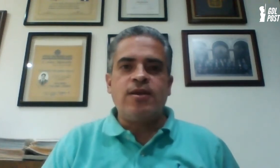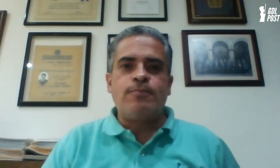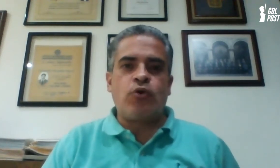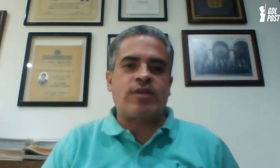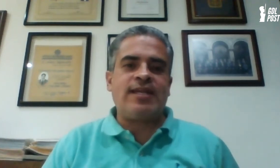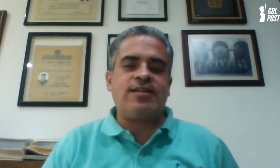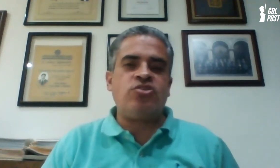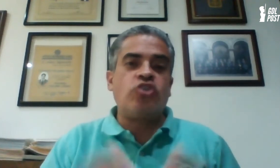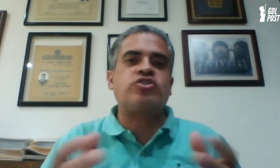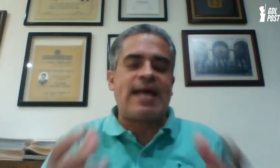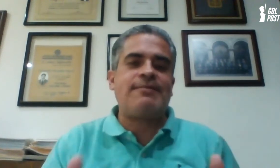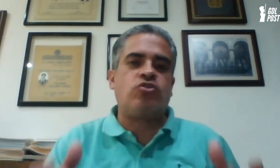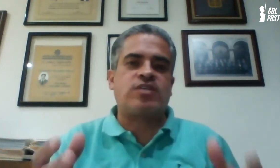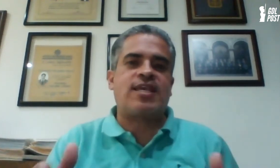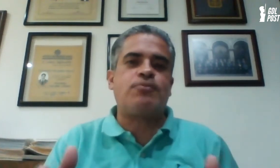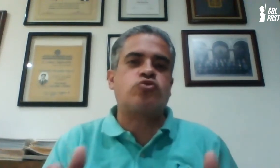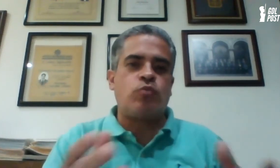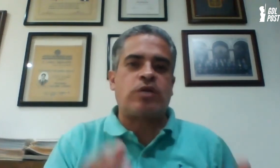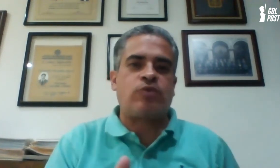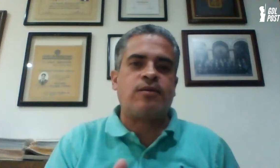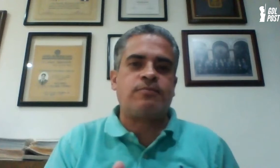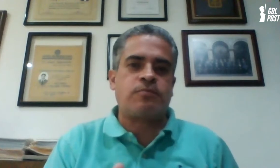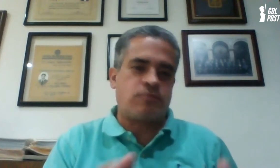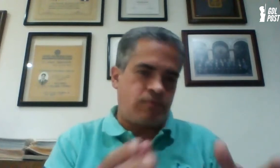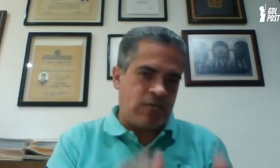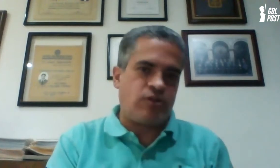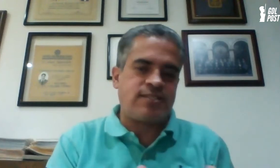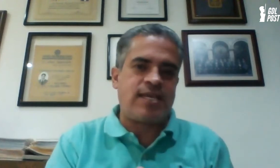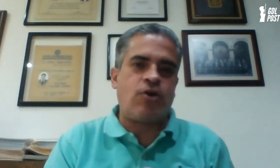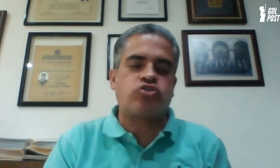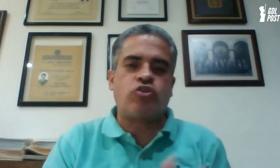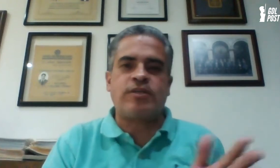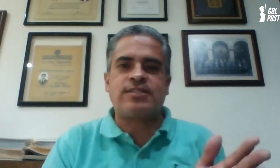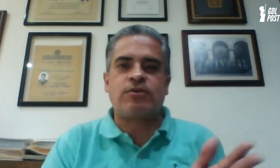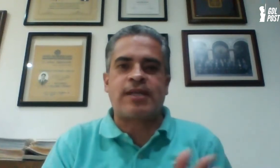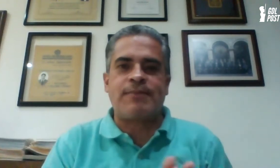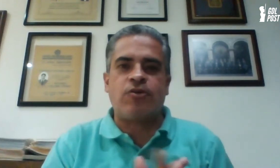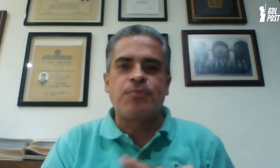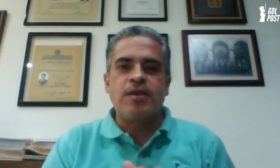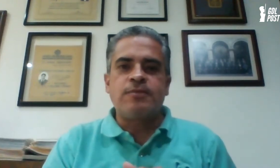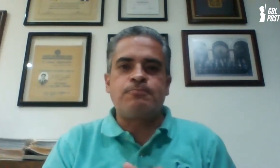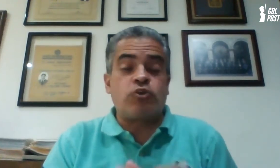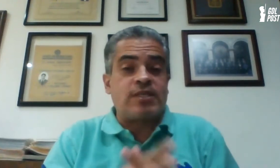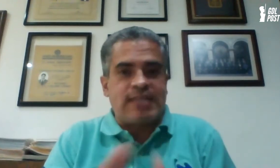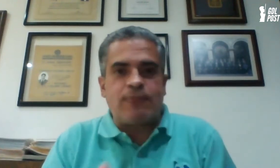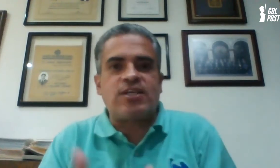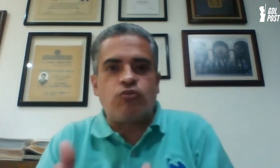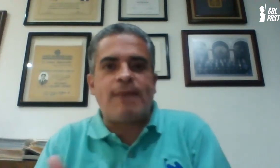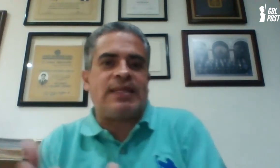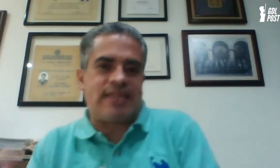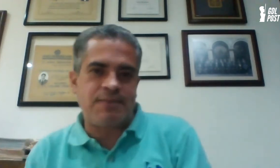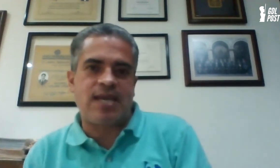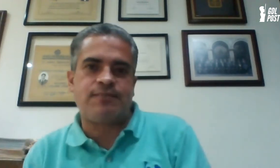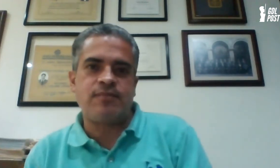desorden, porque no saben los equipos cómo actuar. Bien lo decía Orson, lo dice Ramiro, porque estamos en